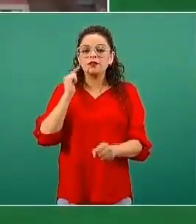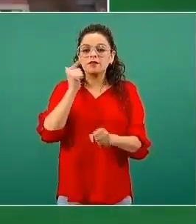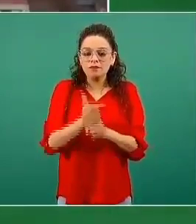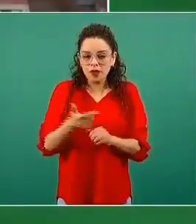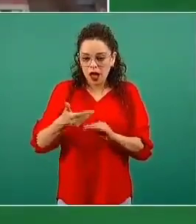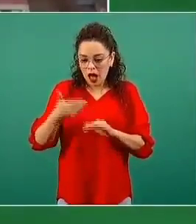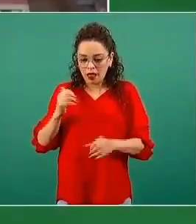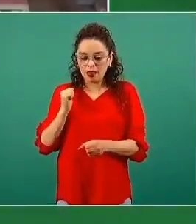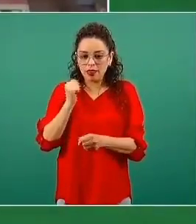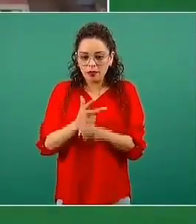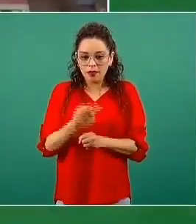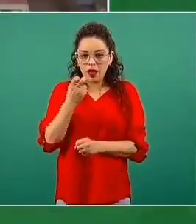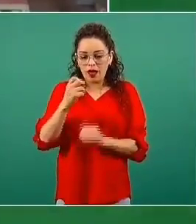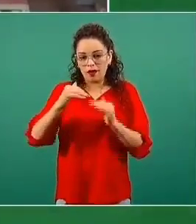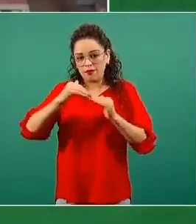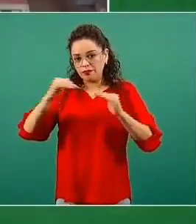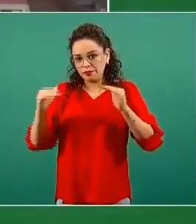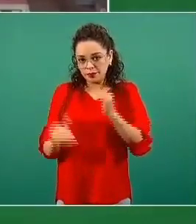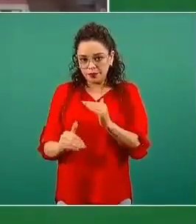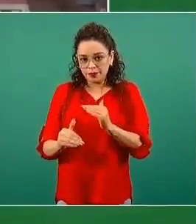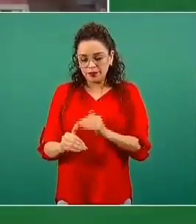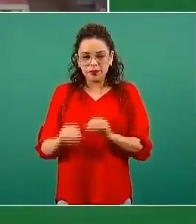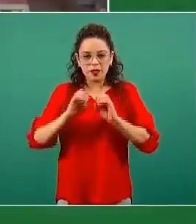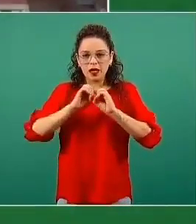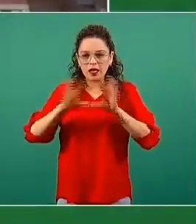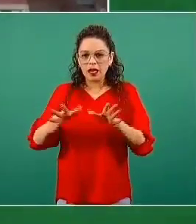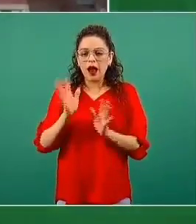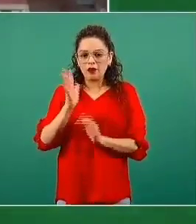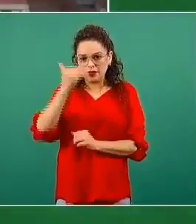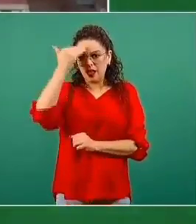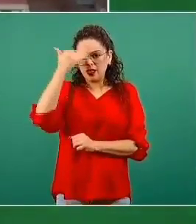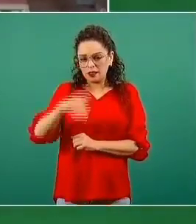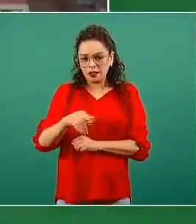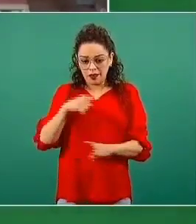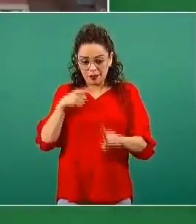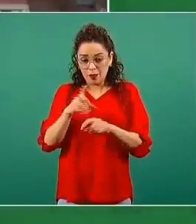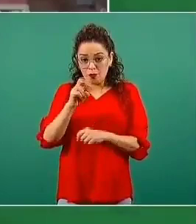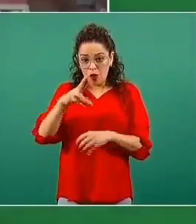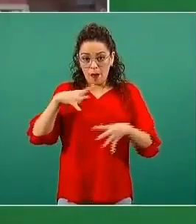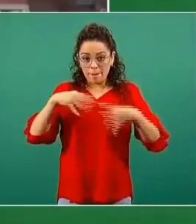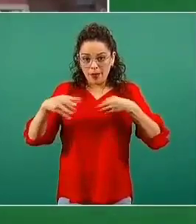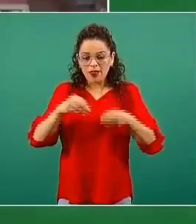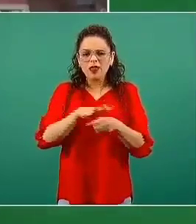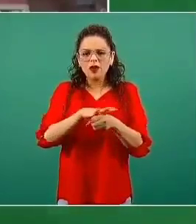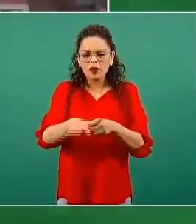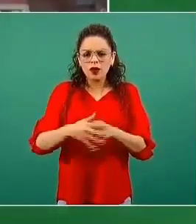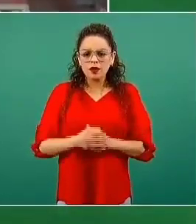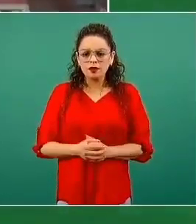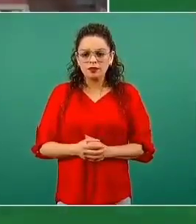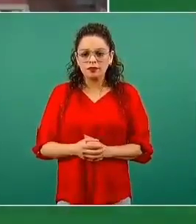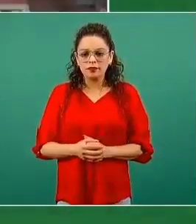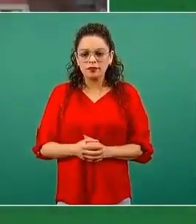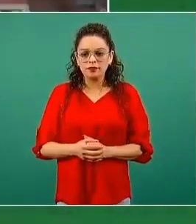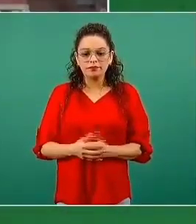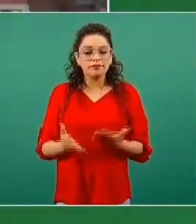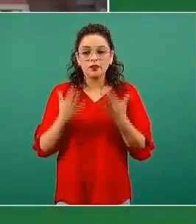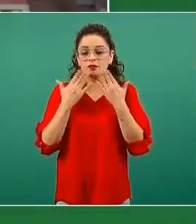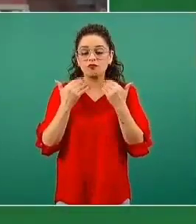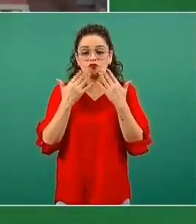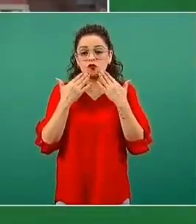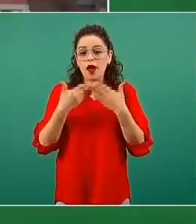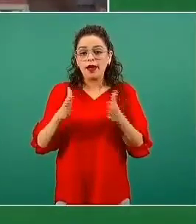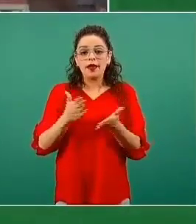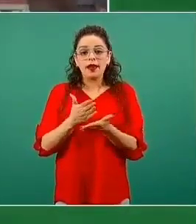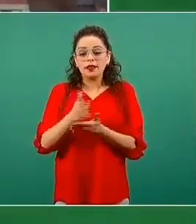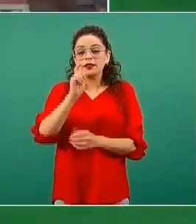anticipada estas desigualdades. Y una desigualdad muy clara, efecto de la pandemia, es la que genera el acceso a la tecnología. Así